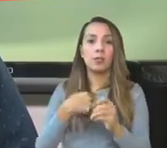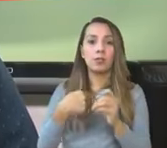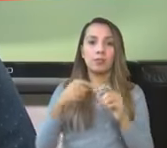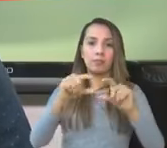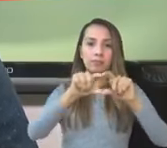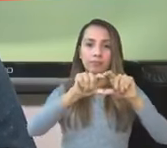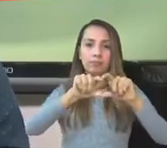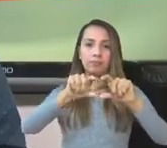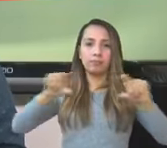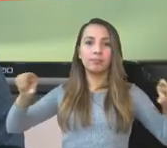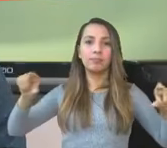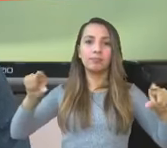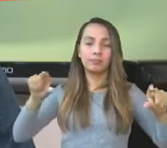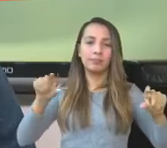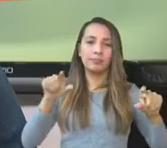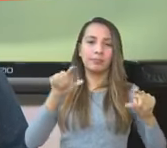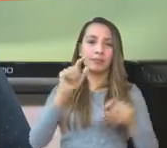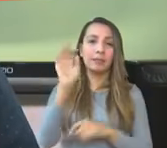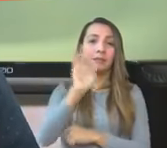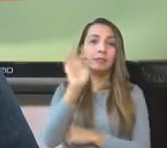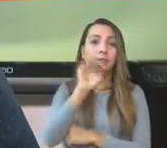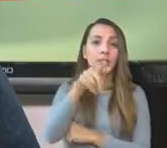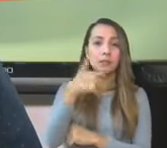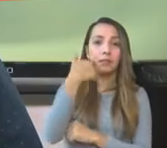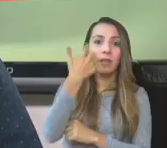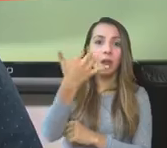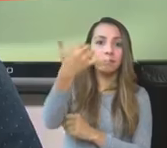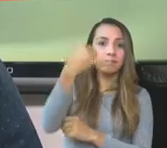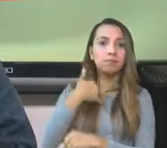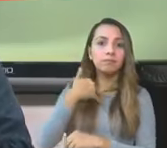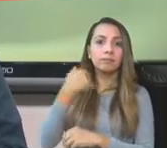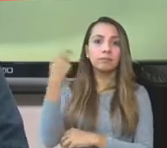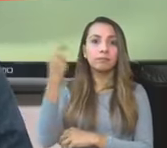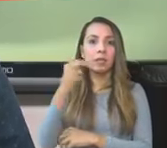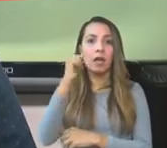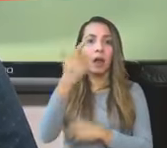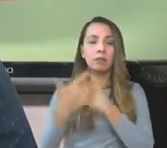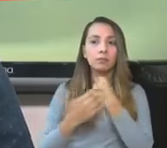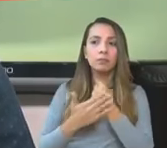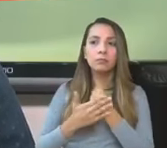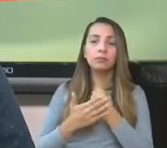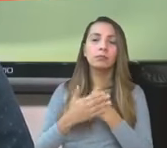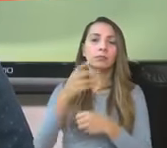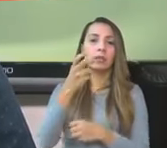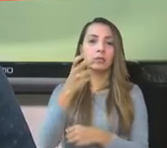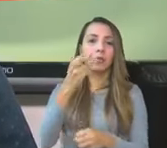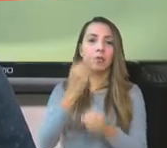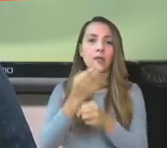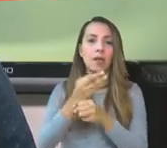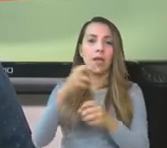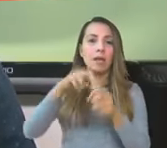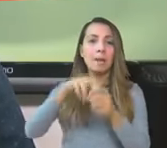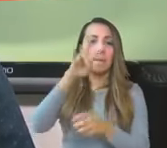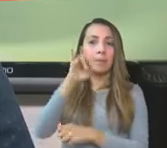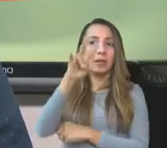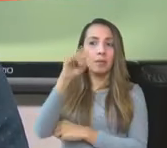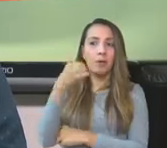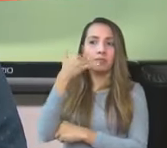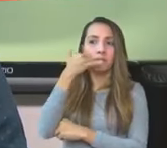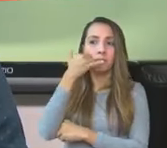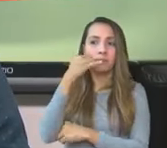los cintillos de si usted se quiere comunicar, es el teléfono en estudio en vivo, también el